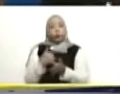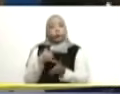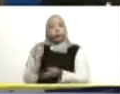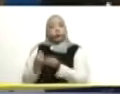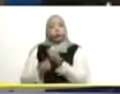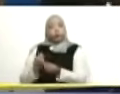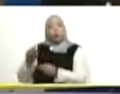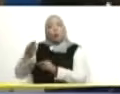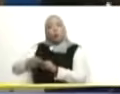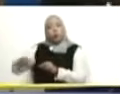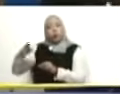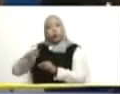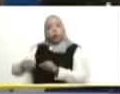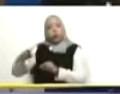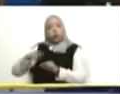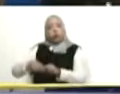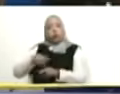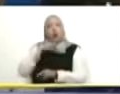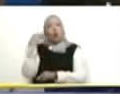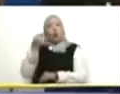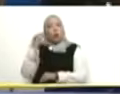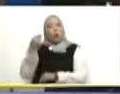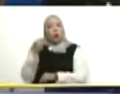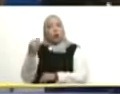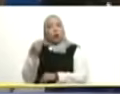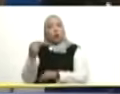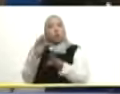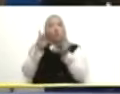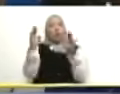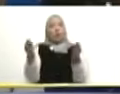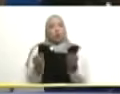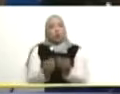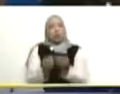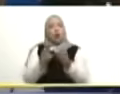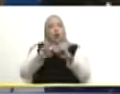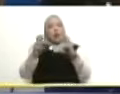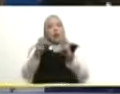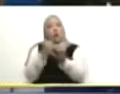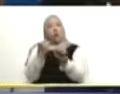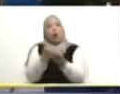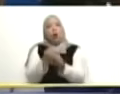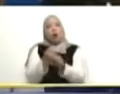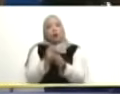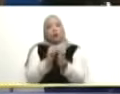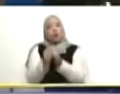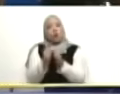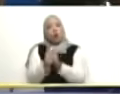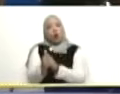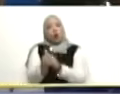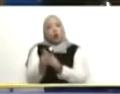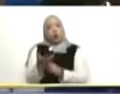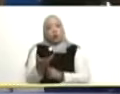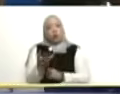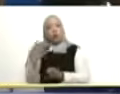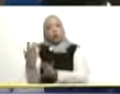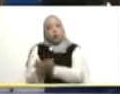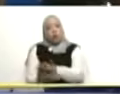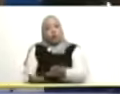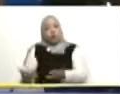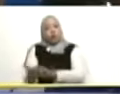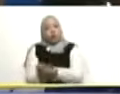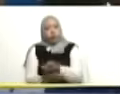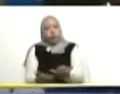a los niños y niñas y a la juventud del mundo en muchos temas que habían creado problemas y